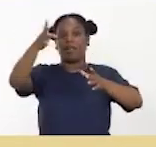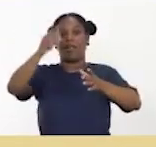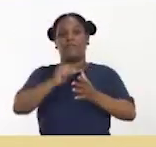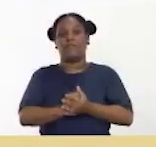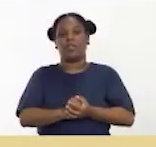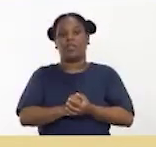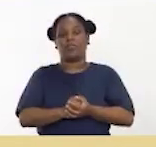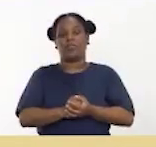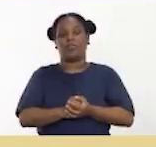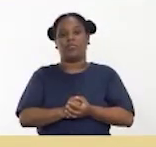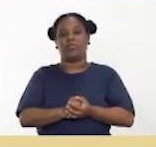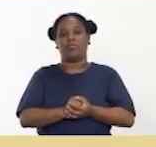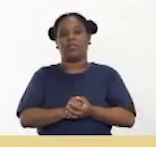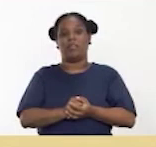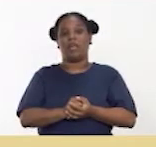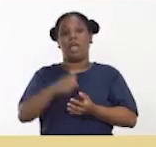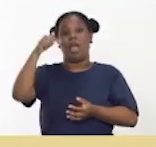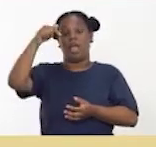y gráficos.